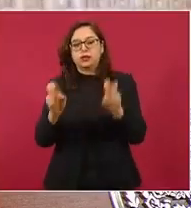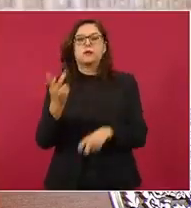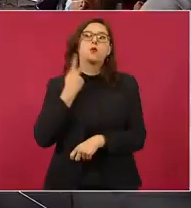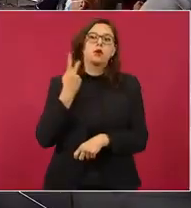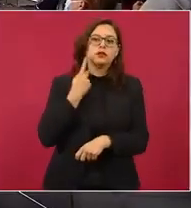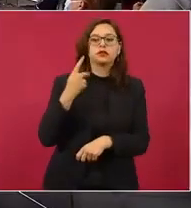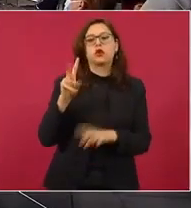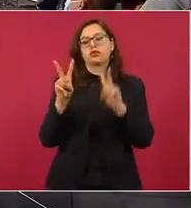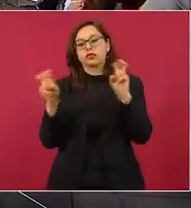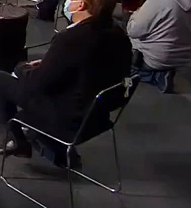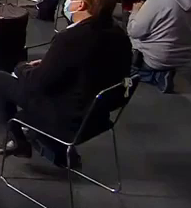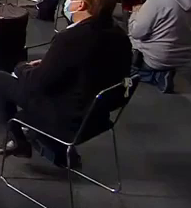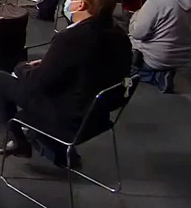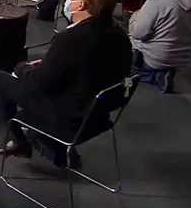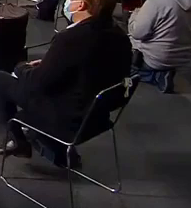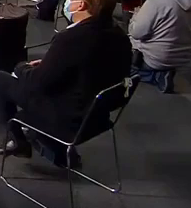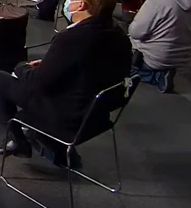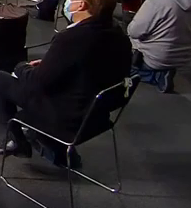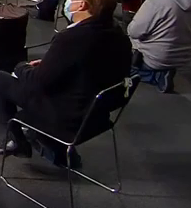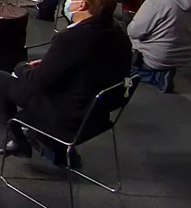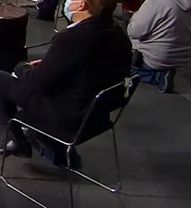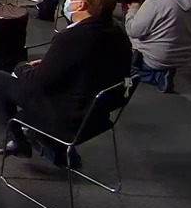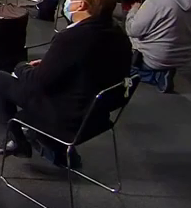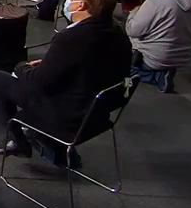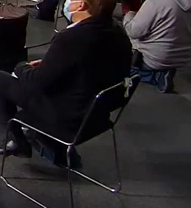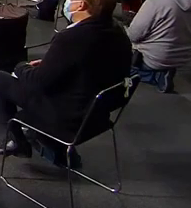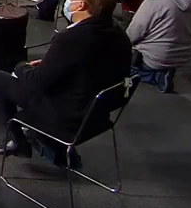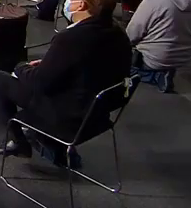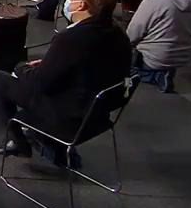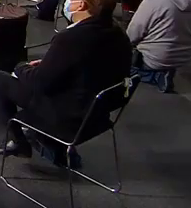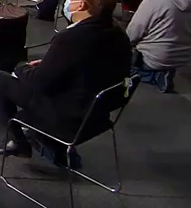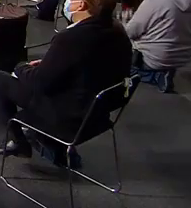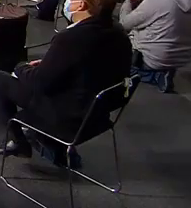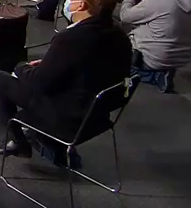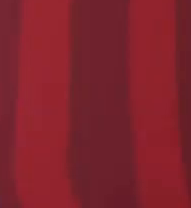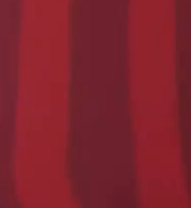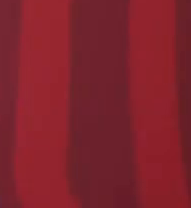También por lo que declaró la alcaldesa, vi a los